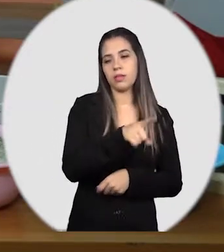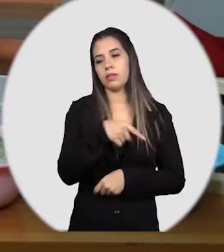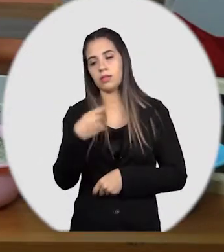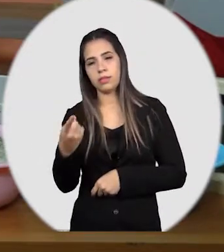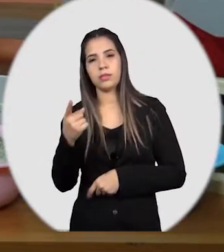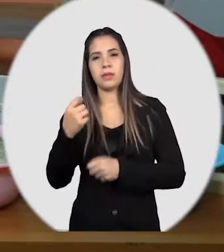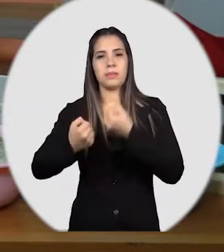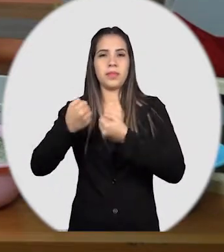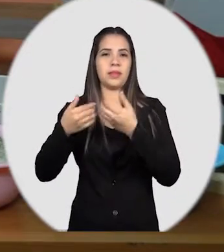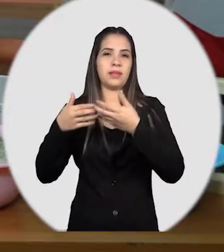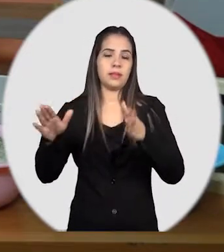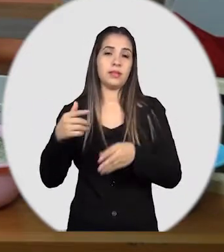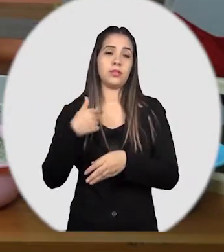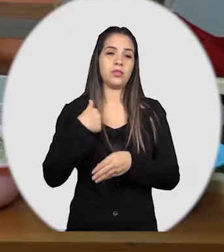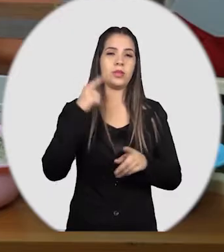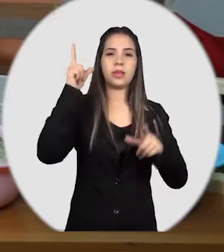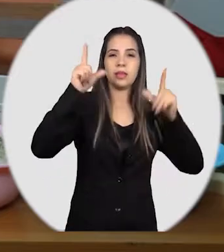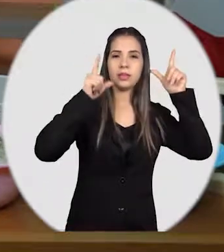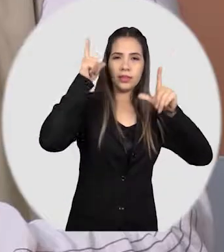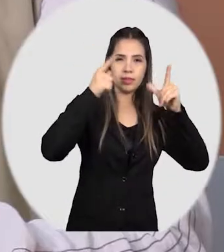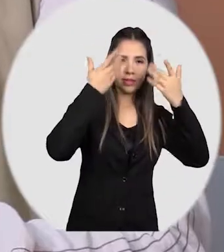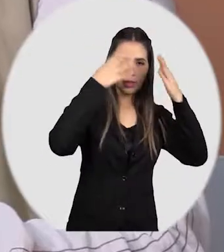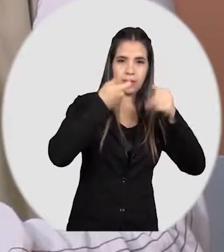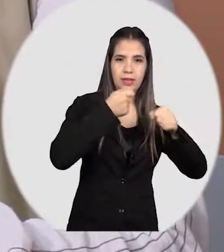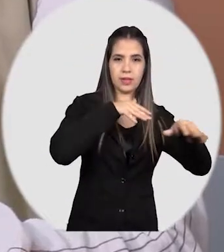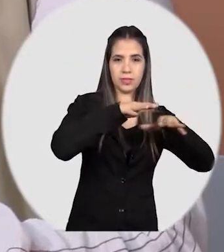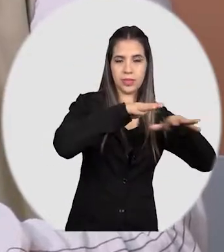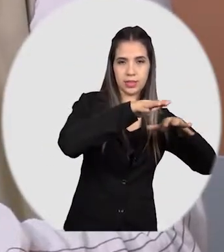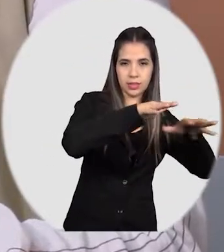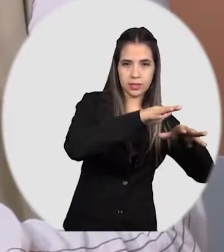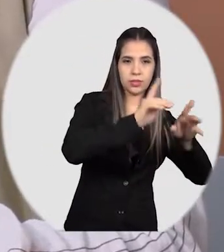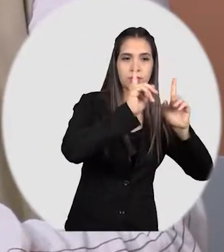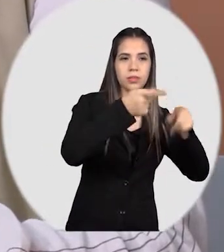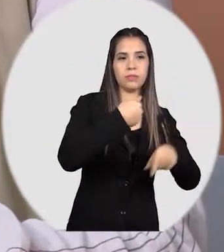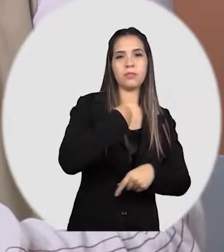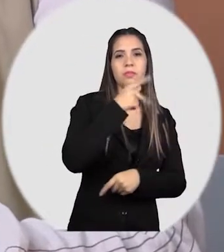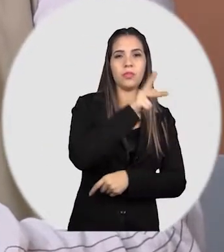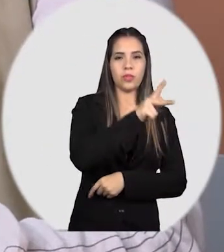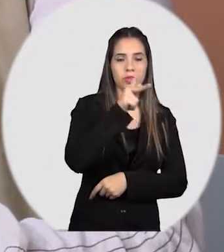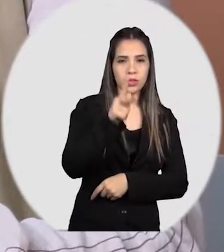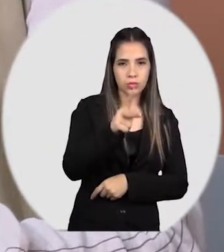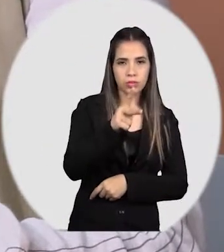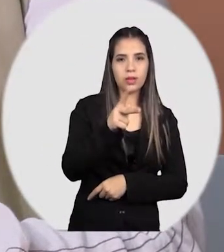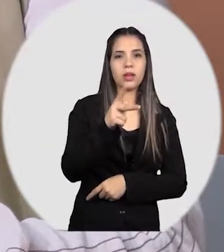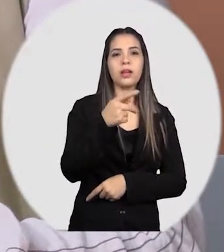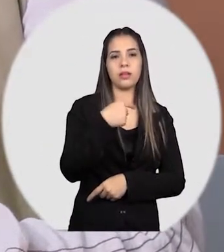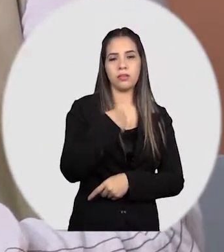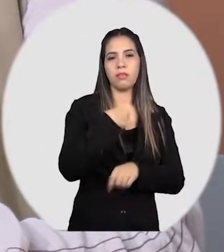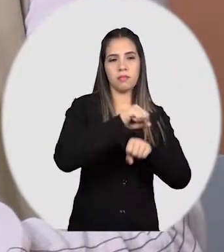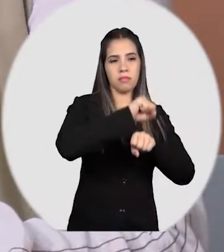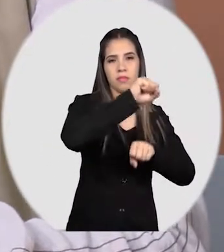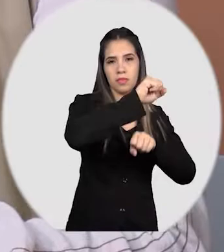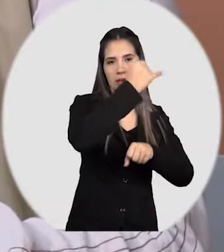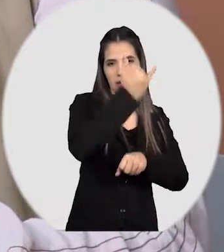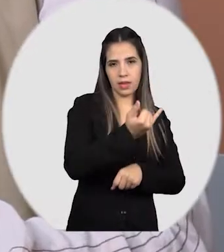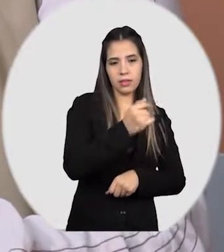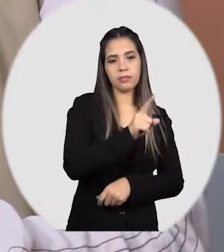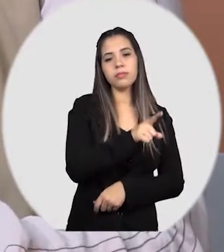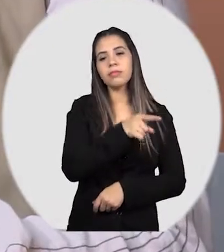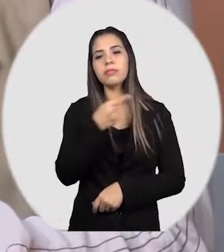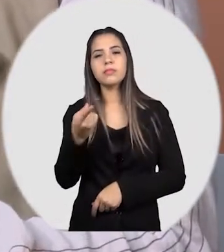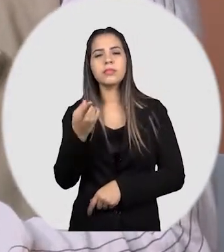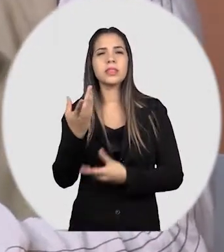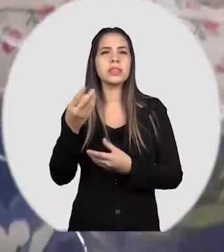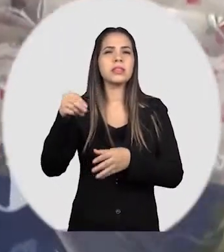Administración de Empresas, soy docente universitaria, hice un curso también de herboristería. Y el mundo de las hierbas es algo